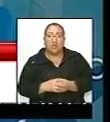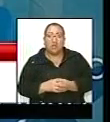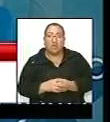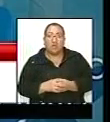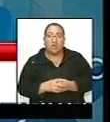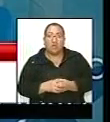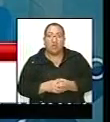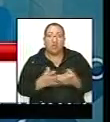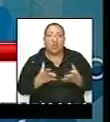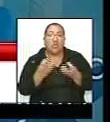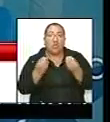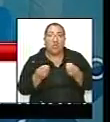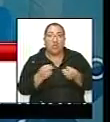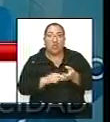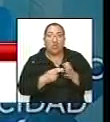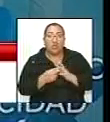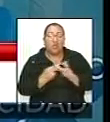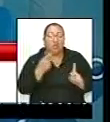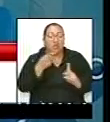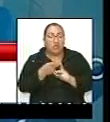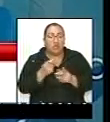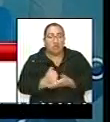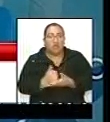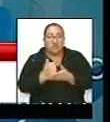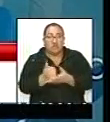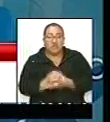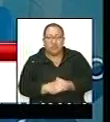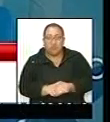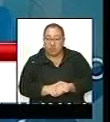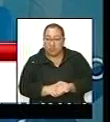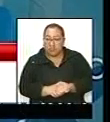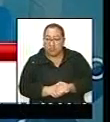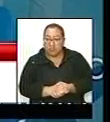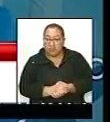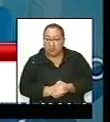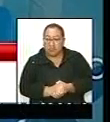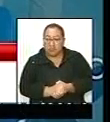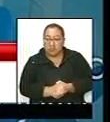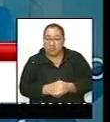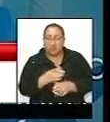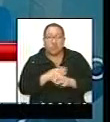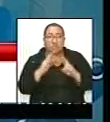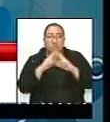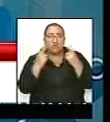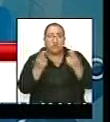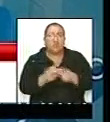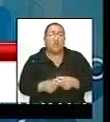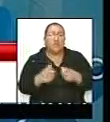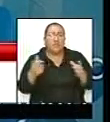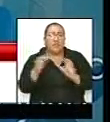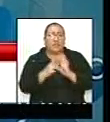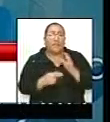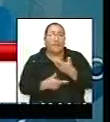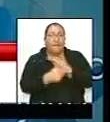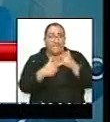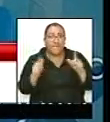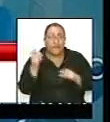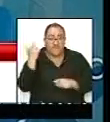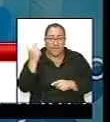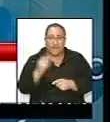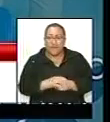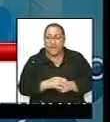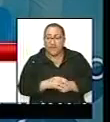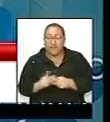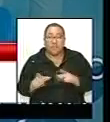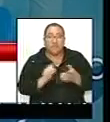dónde, cómo llega esa ayuda. Estábamos en un evento muy grande en la región La Libertad, en